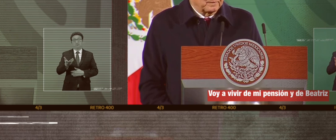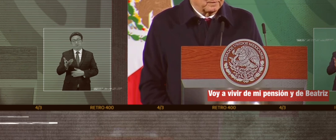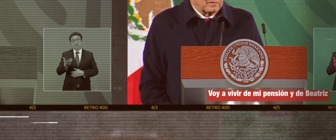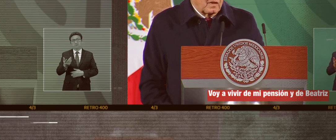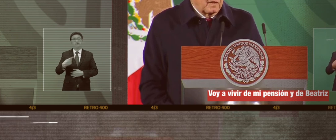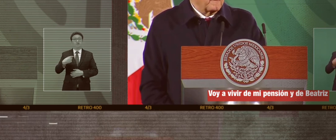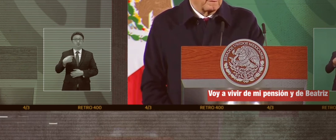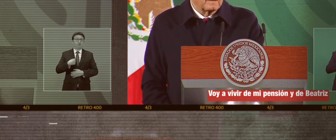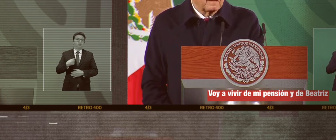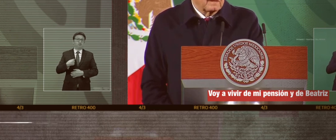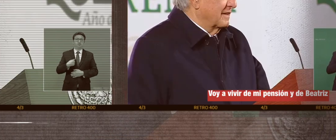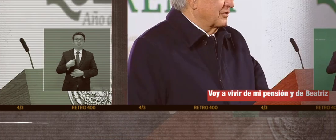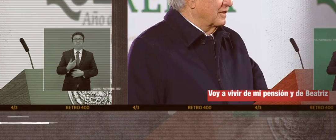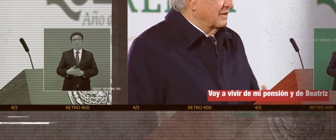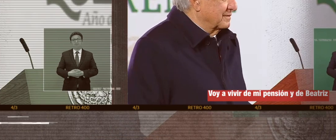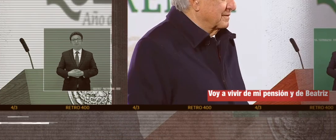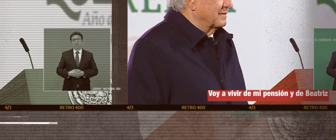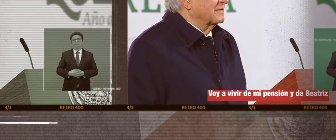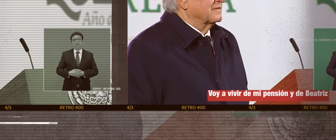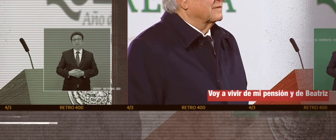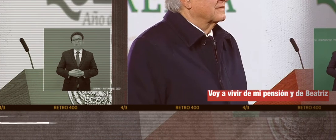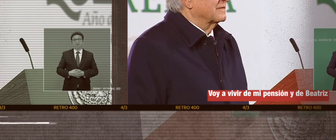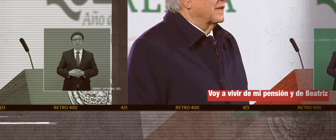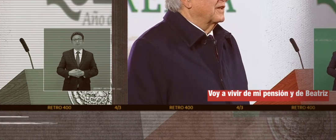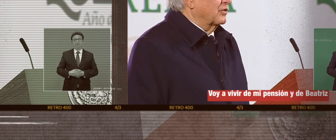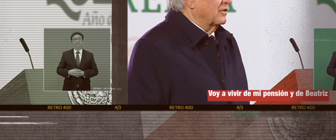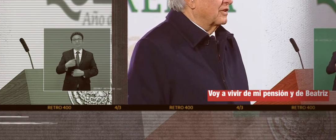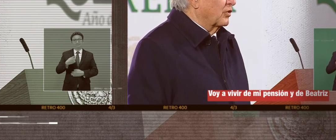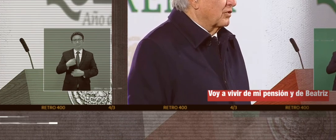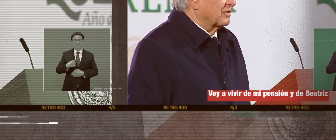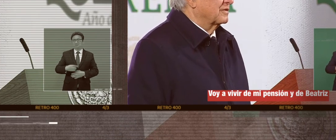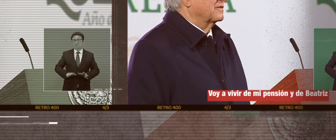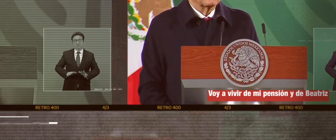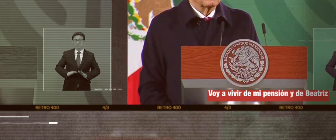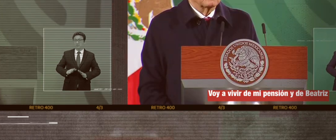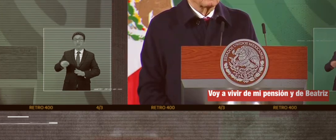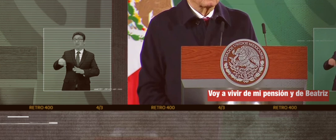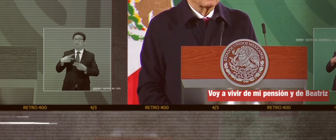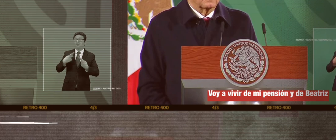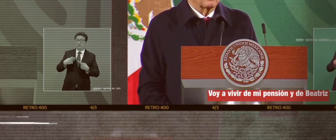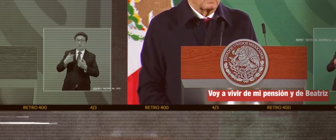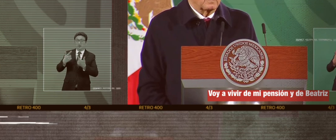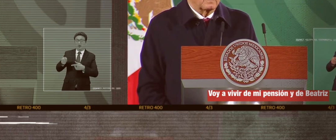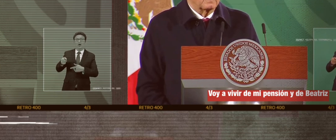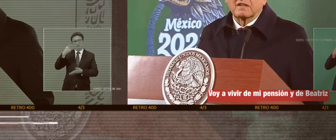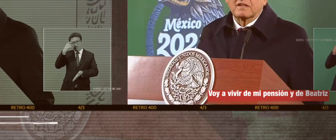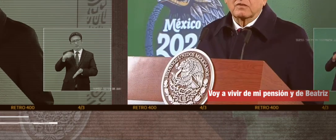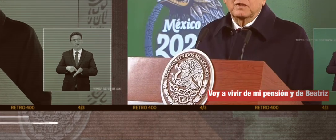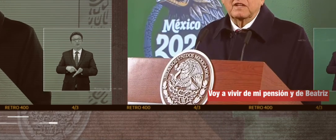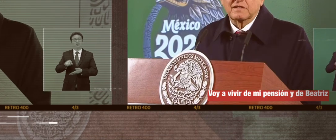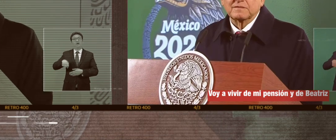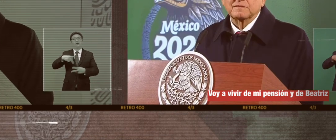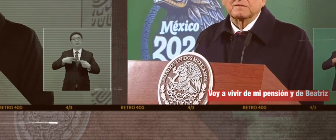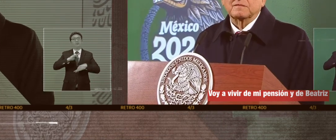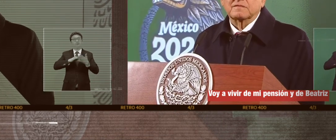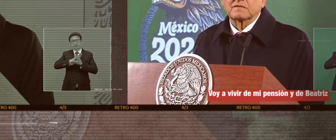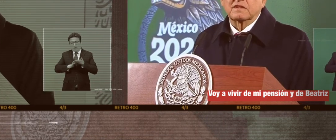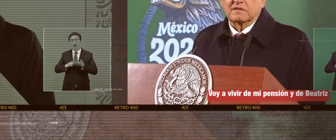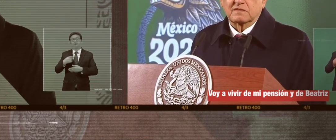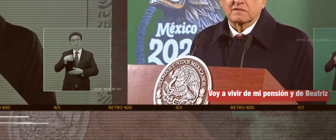yo soy admirador de los estoicos, creo en la humildad,